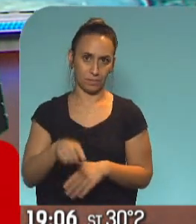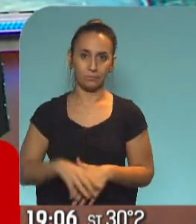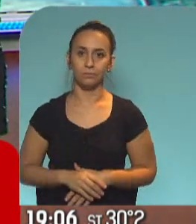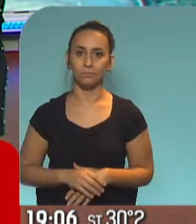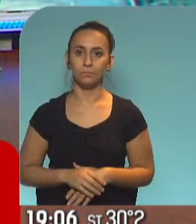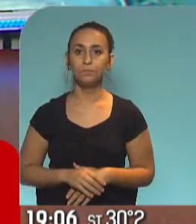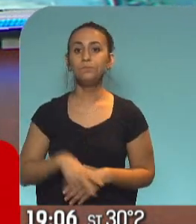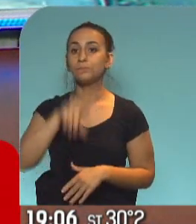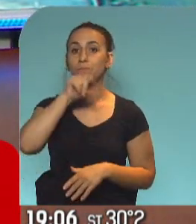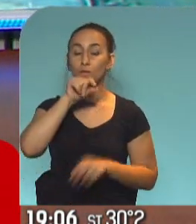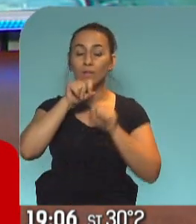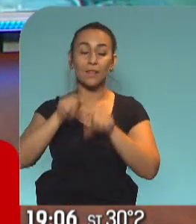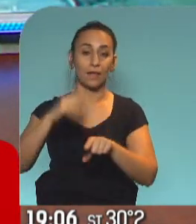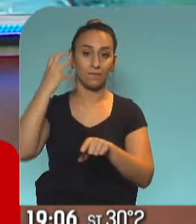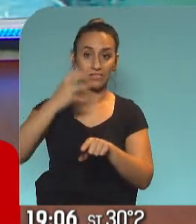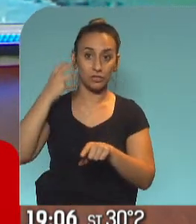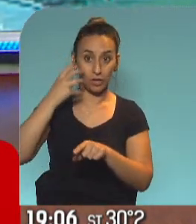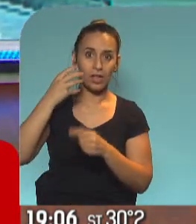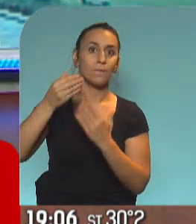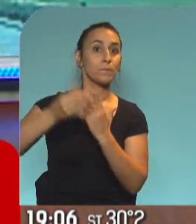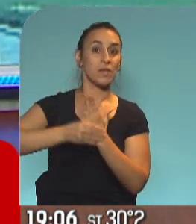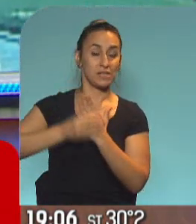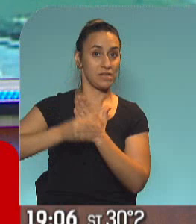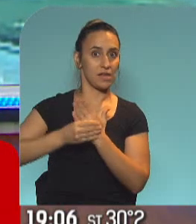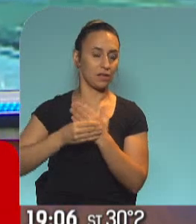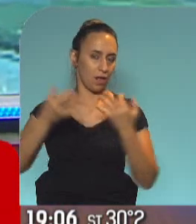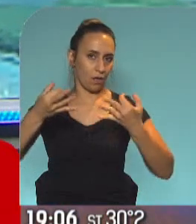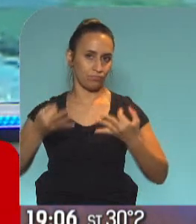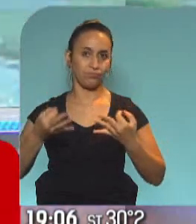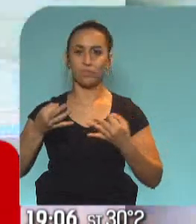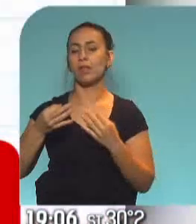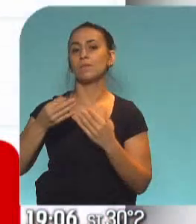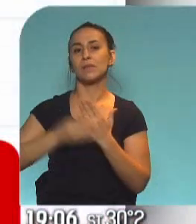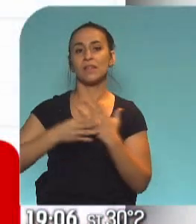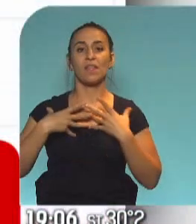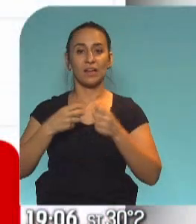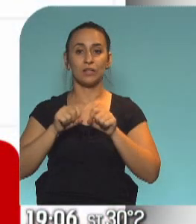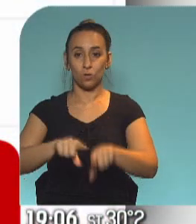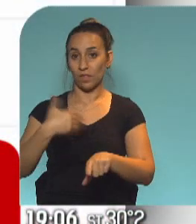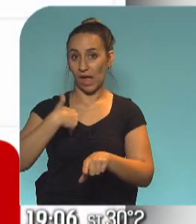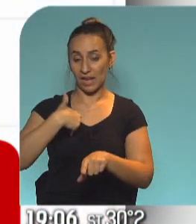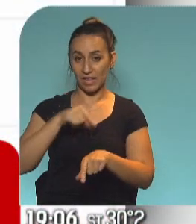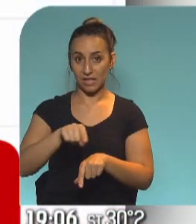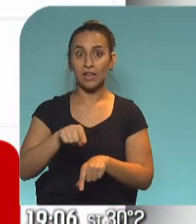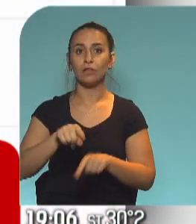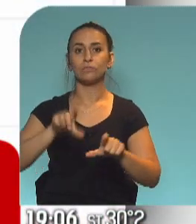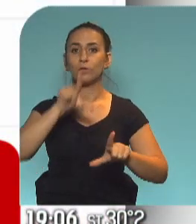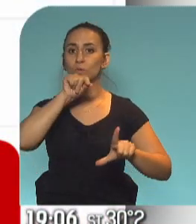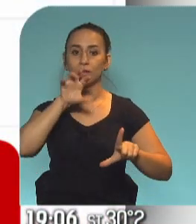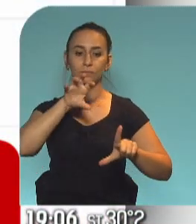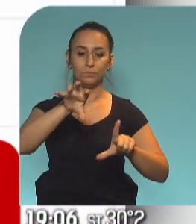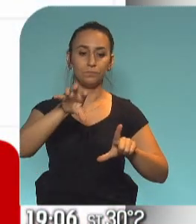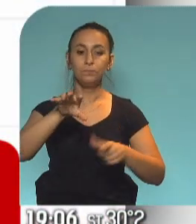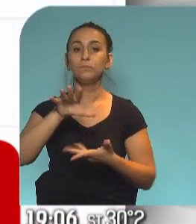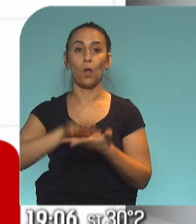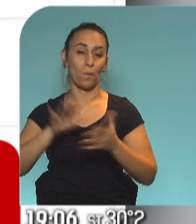Carla Bisotti, ministra de Salud flamante, ministra de Salud de la República Argentina, con respecto justamente a este anuncio. Allí lo